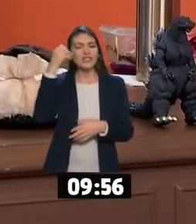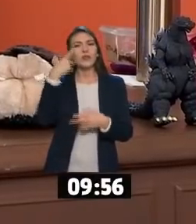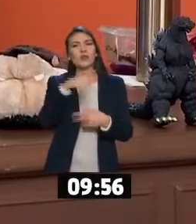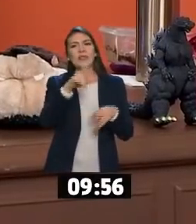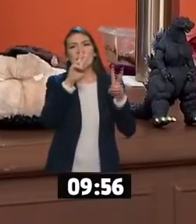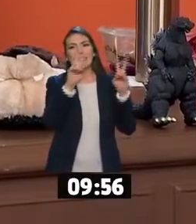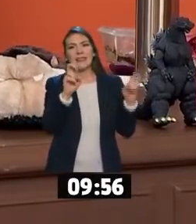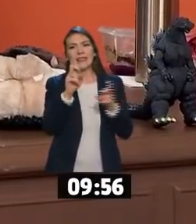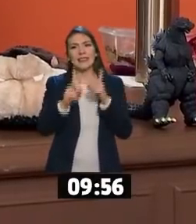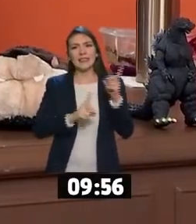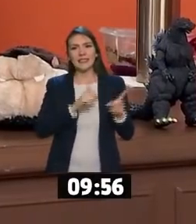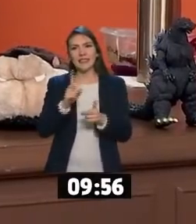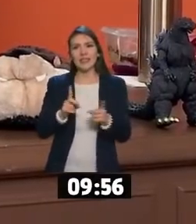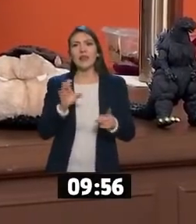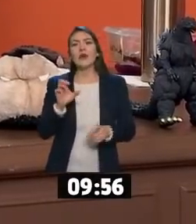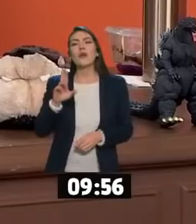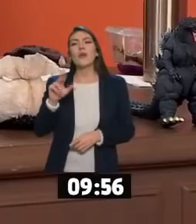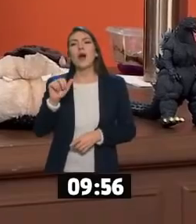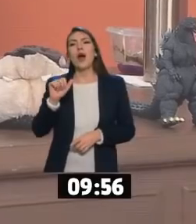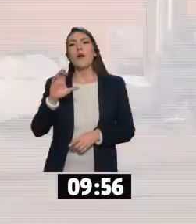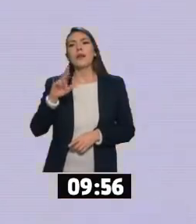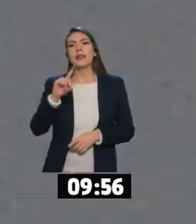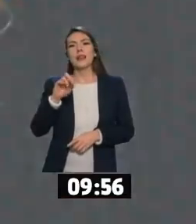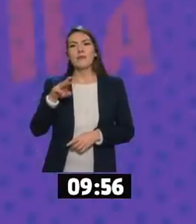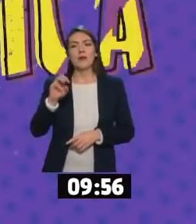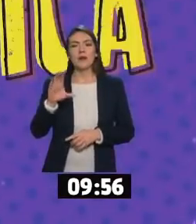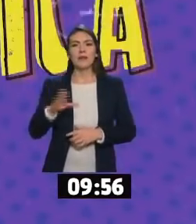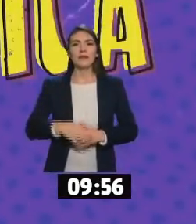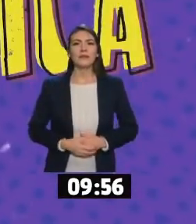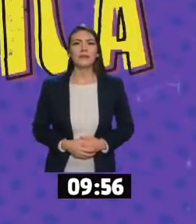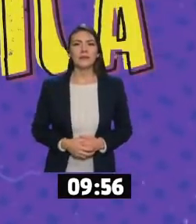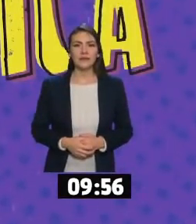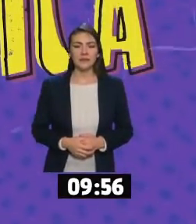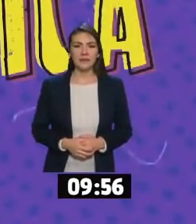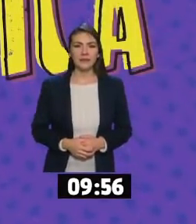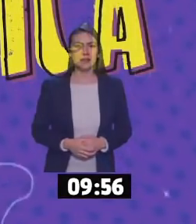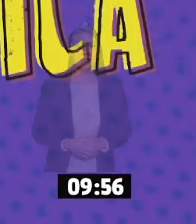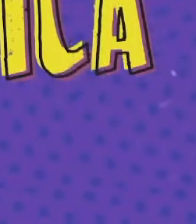deportivos, Cuauhtémoc Sánchez. Venga, Cuau.